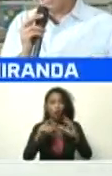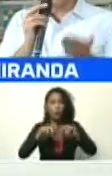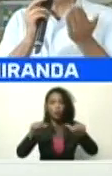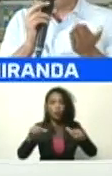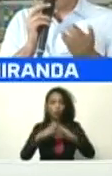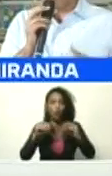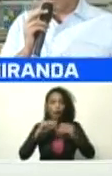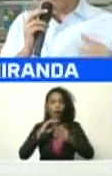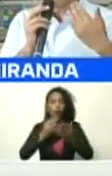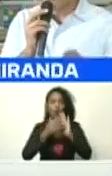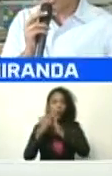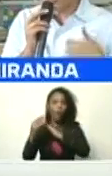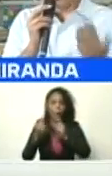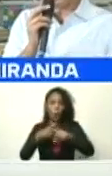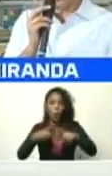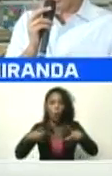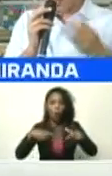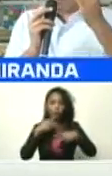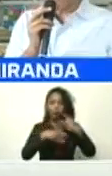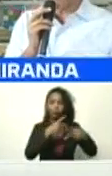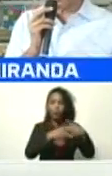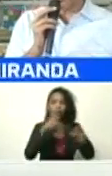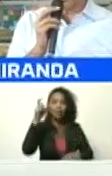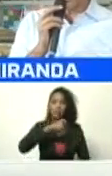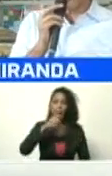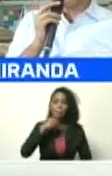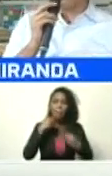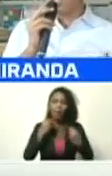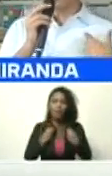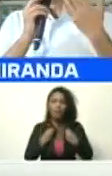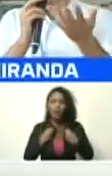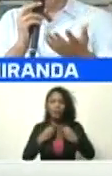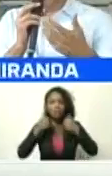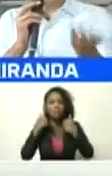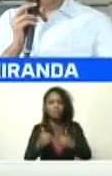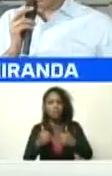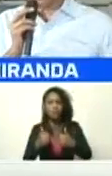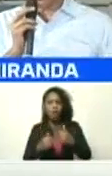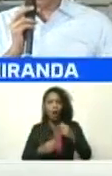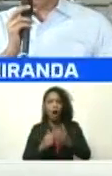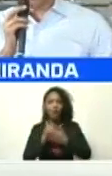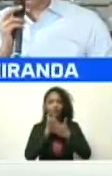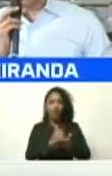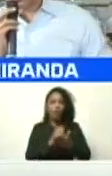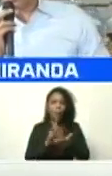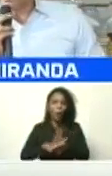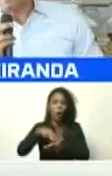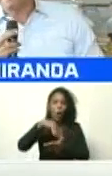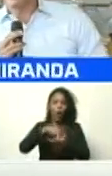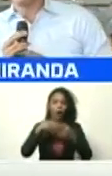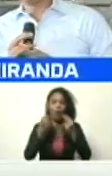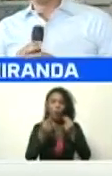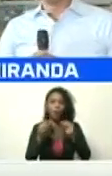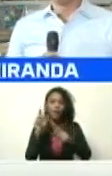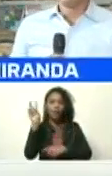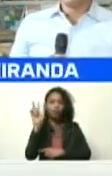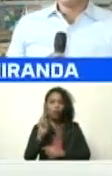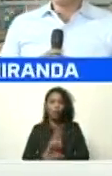comunidad crezca económica, produzca lo que necesita para vivir con dignidad y contribuya a levantar la economía venezolana.